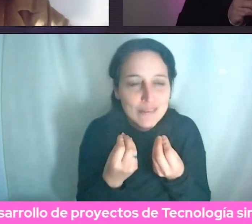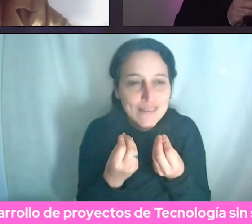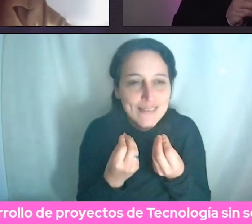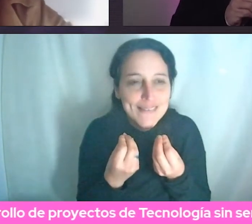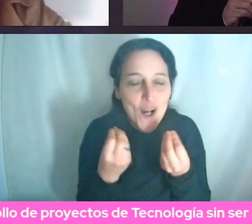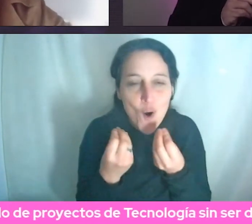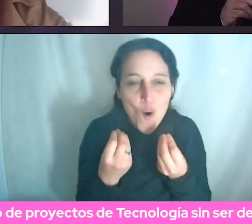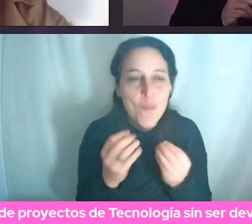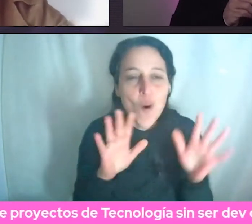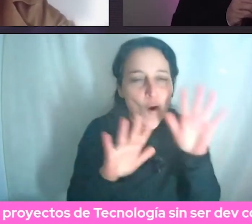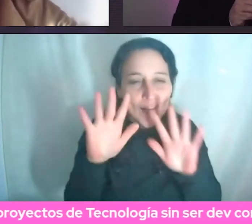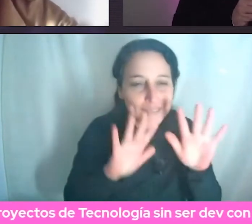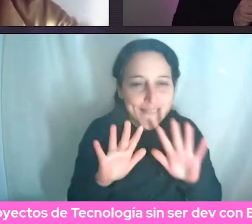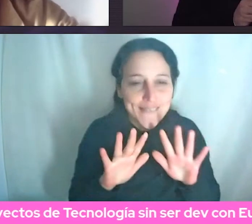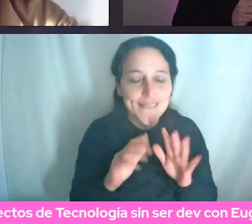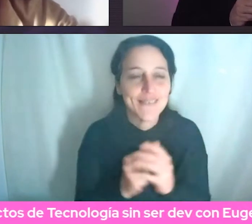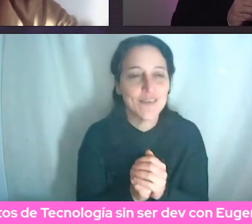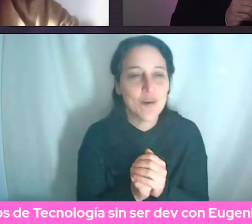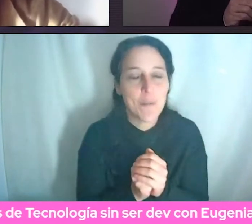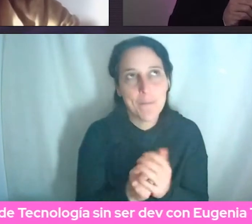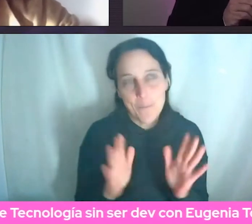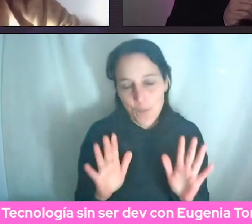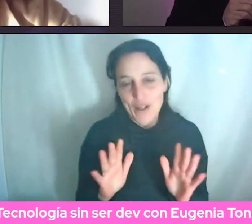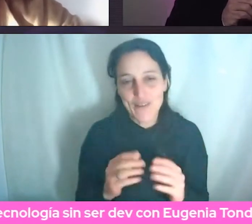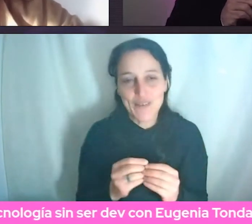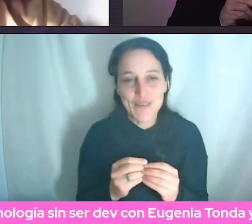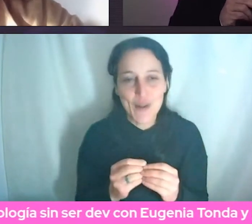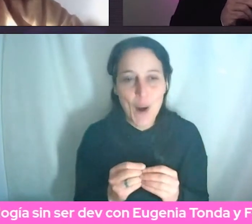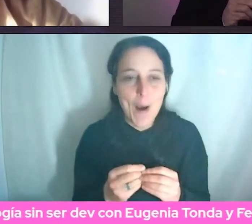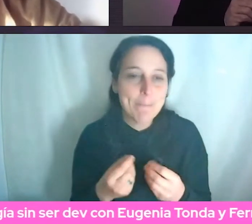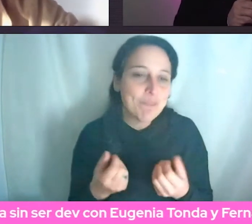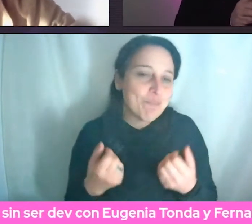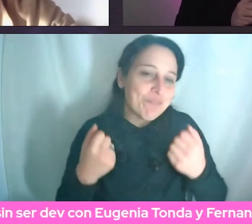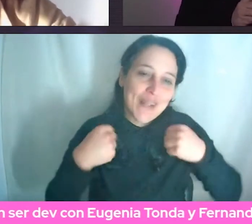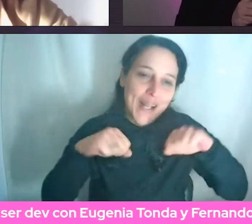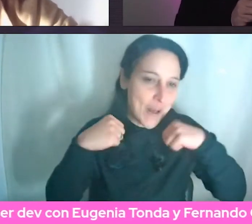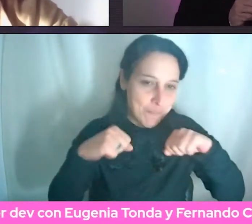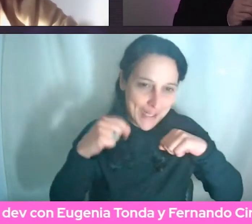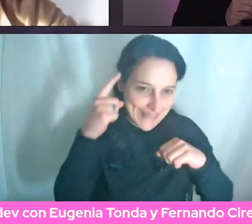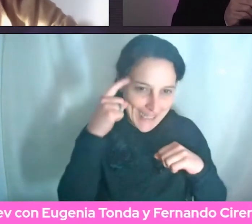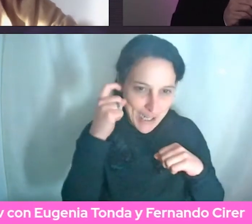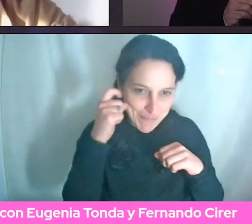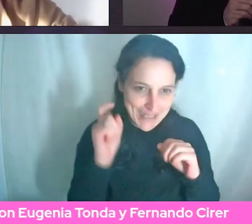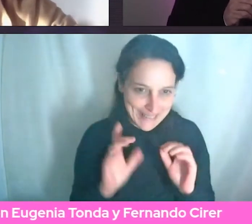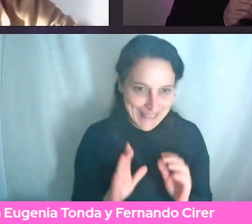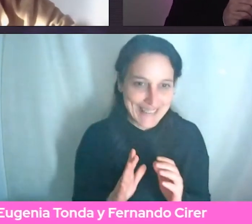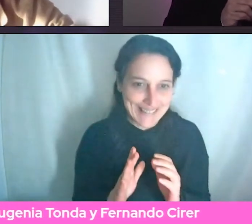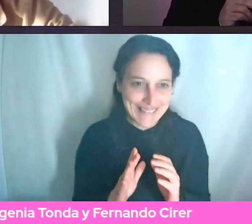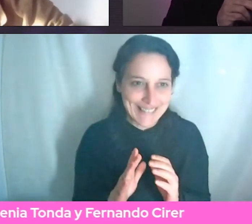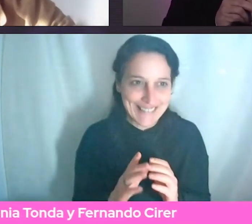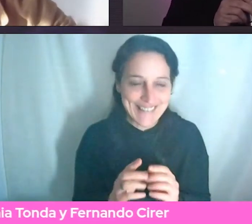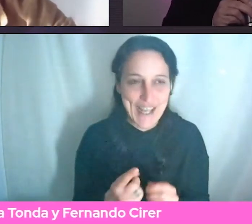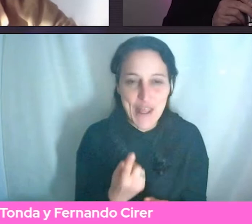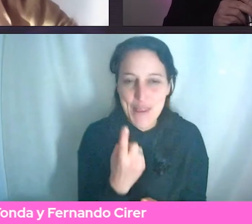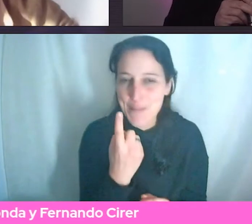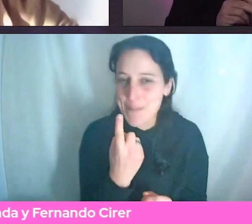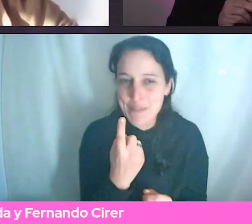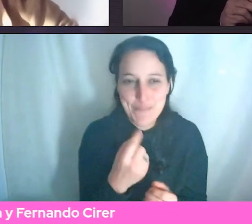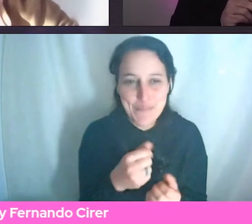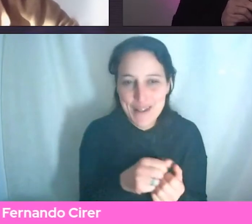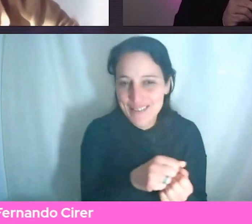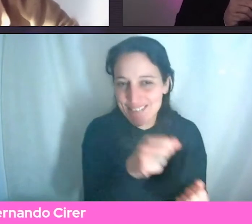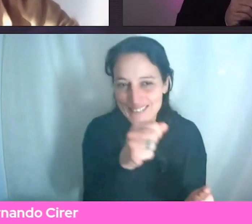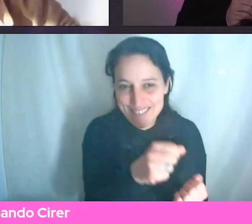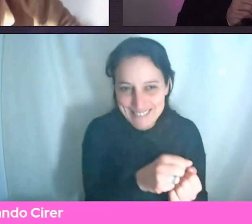Bueno, tratamos de, primero que aprenden desde la práctica, ¿no? Entonces, desde el primer momento, las chicas van ejercitando eso y